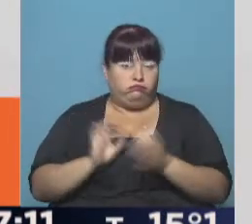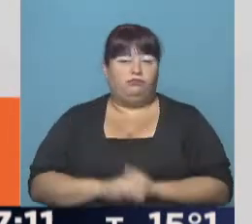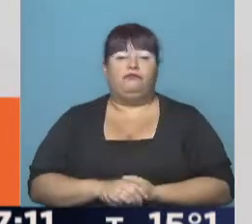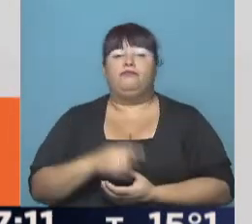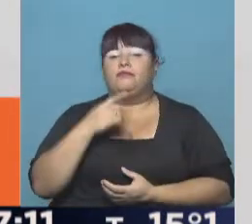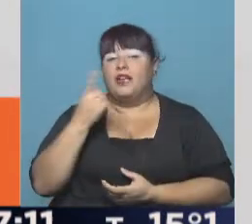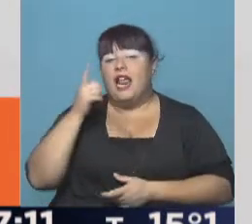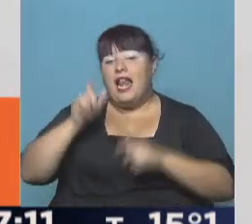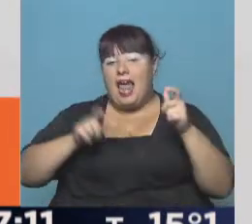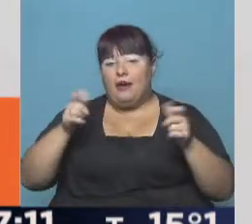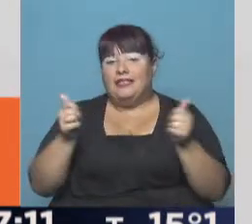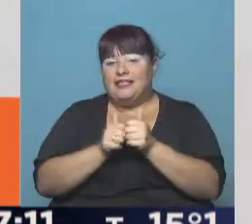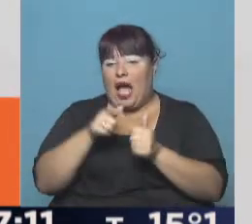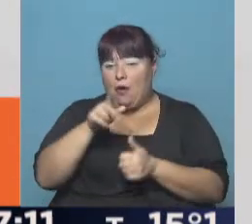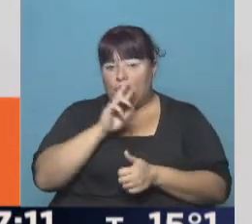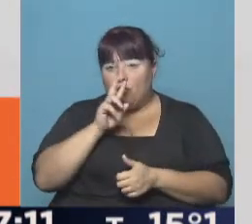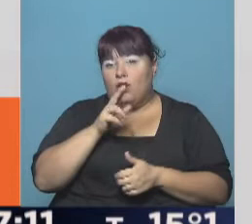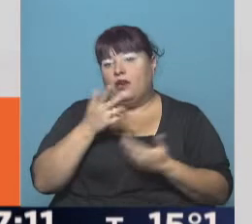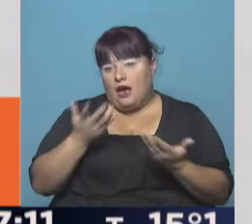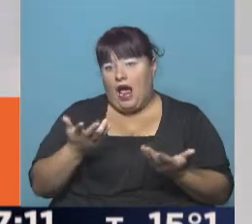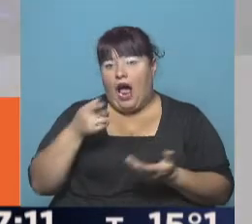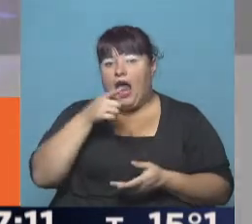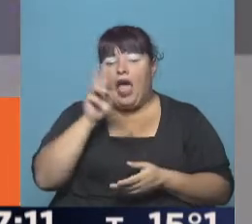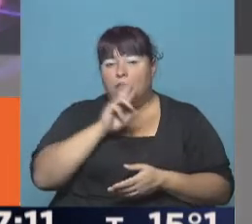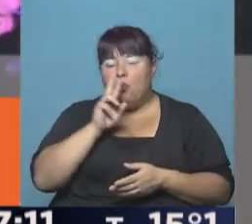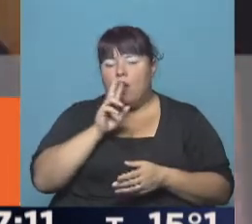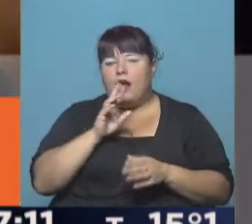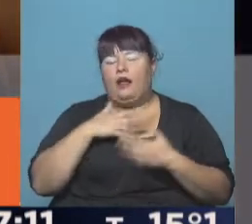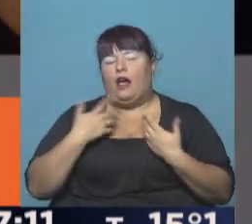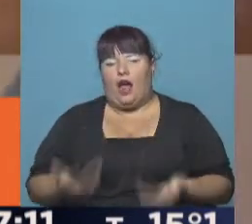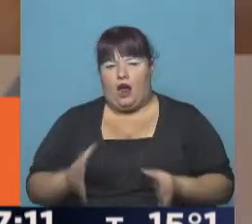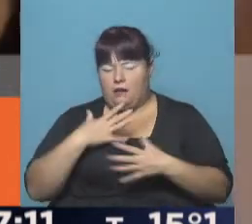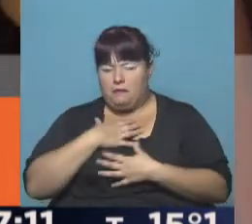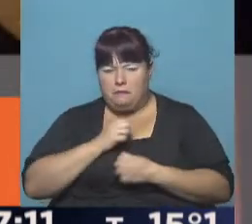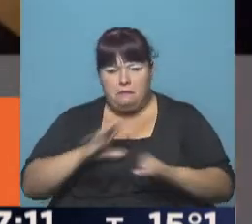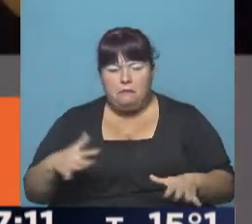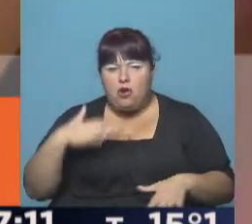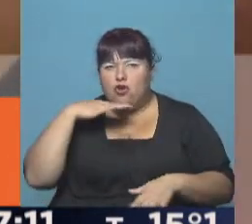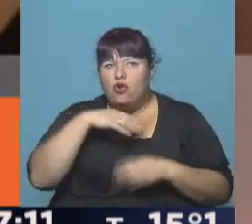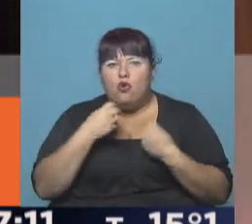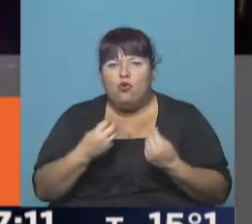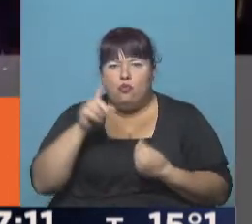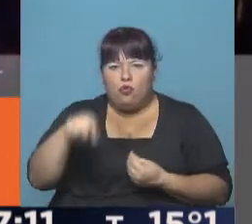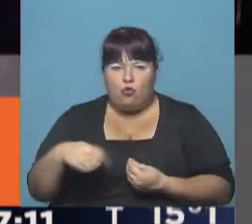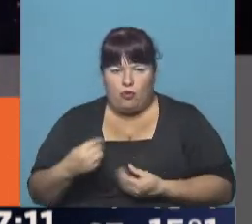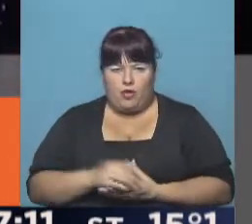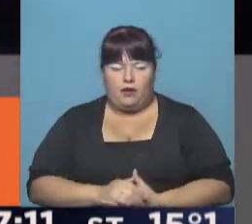dice gente que había estado al lado de ella es que, por supuesto, la joven está devastada y sin entender qué es lo que pasó.